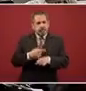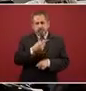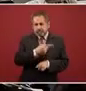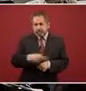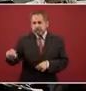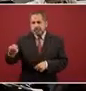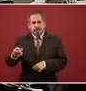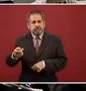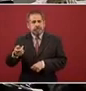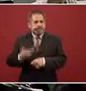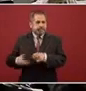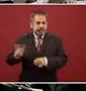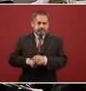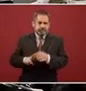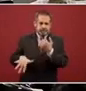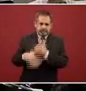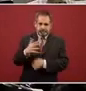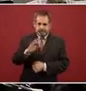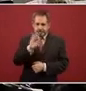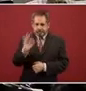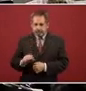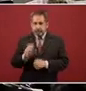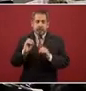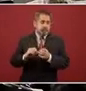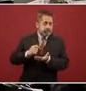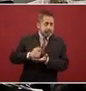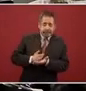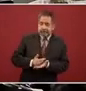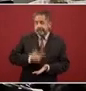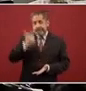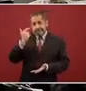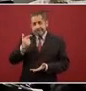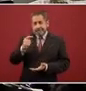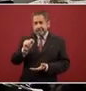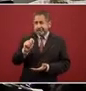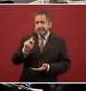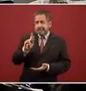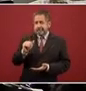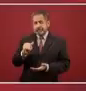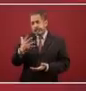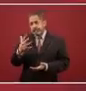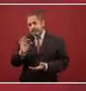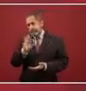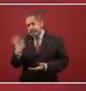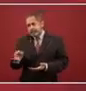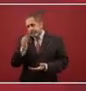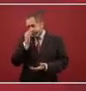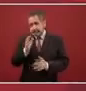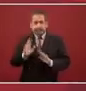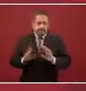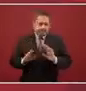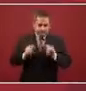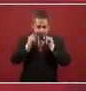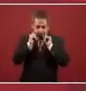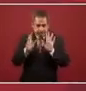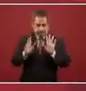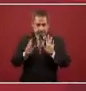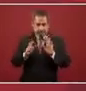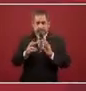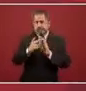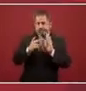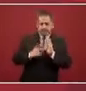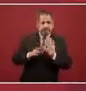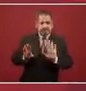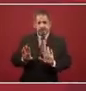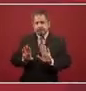hospitalización, que es 15%, y de casos graves que necesitan terapia intensiva, es 5%, independientemente de las medidas